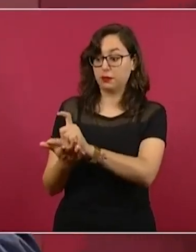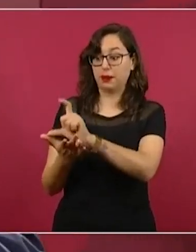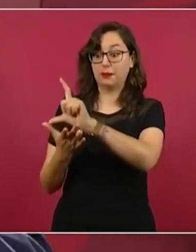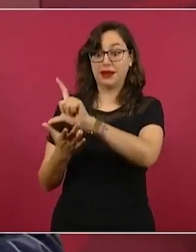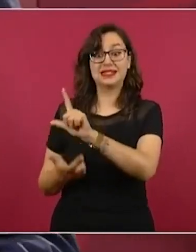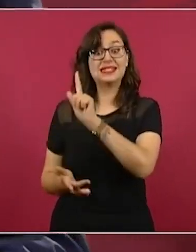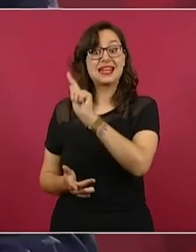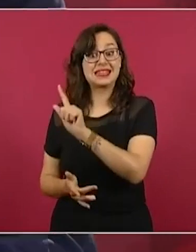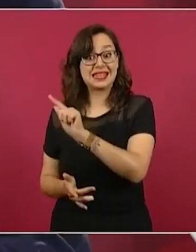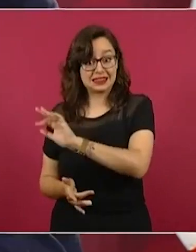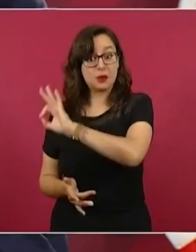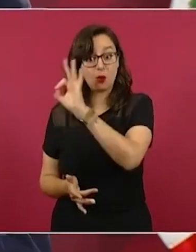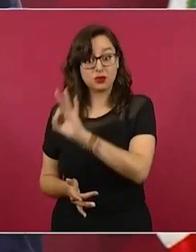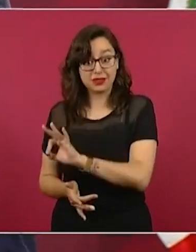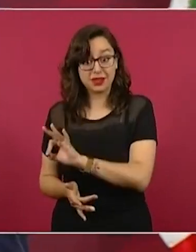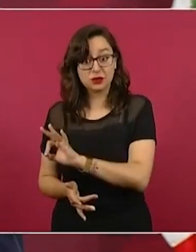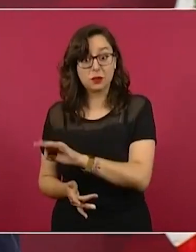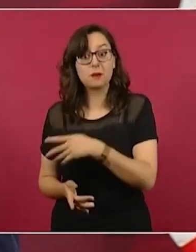de 5,